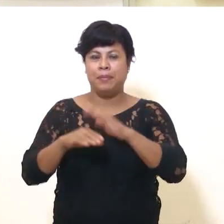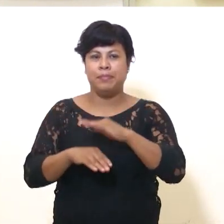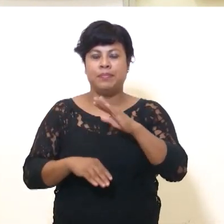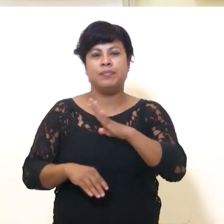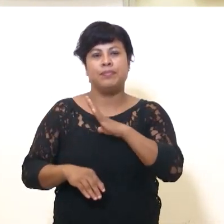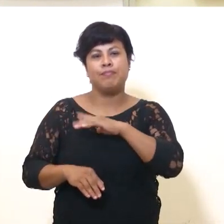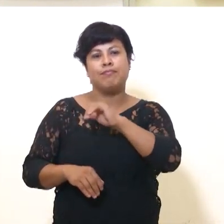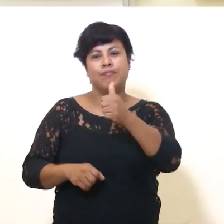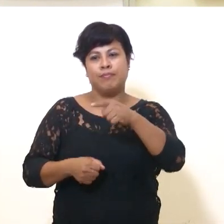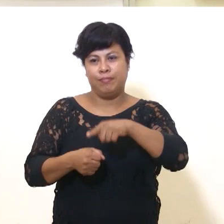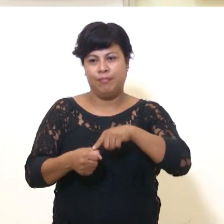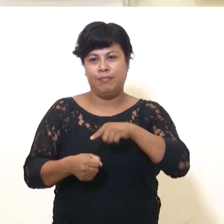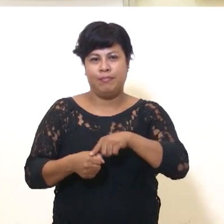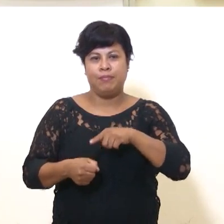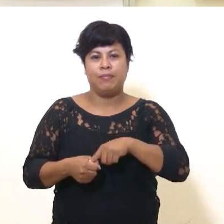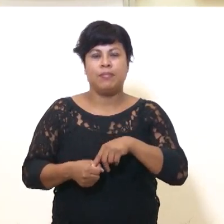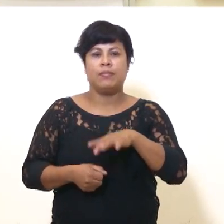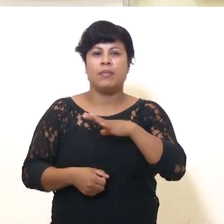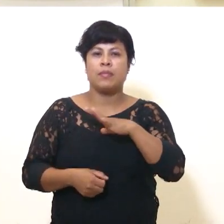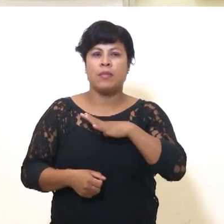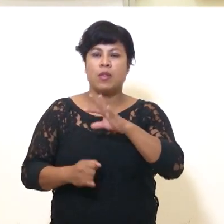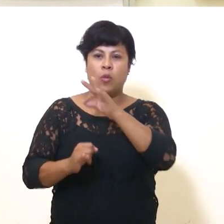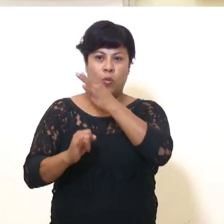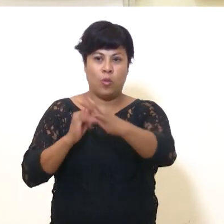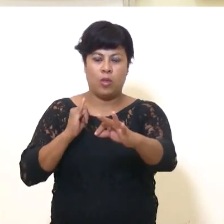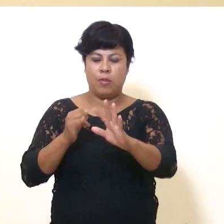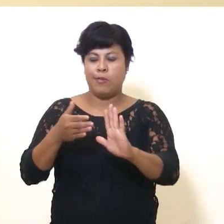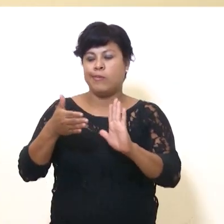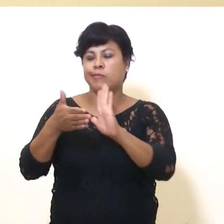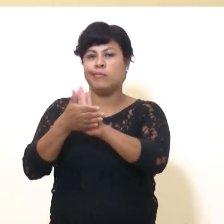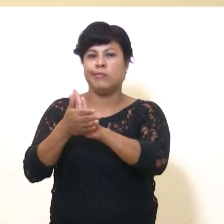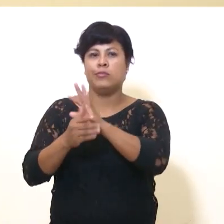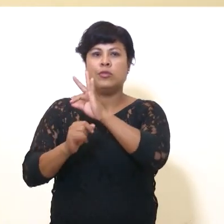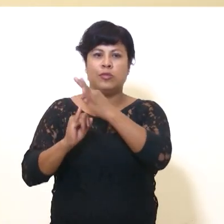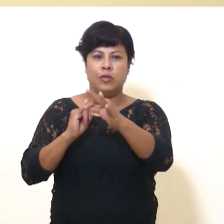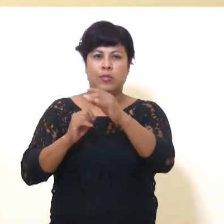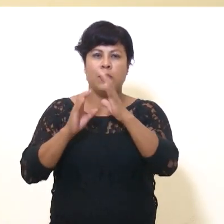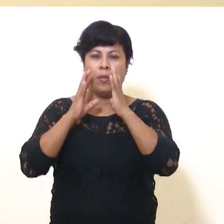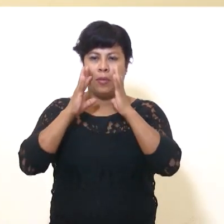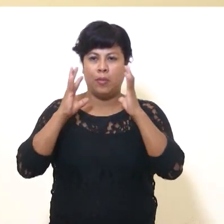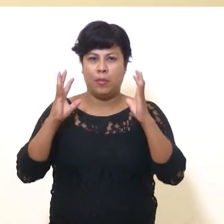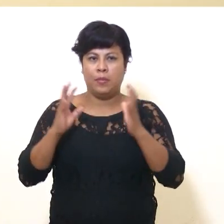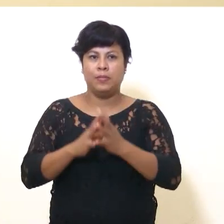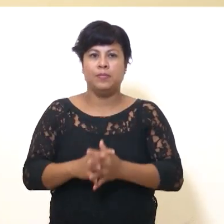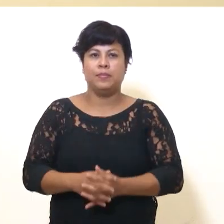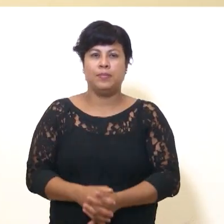Más. Y aquí una última